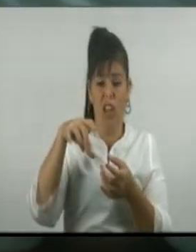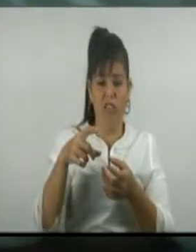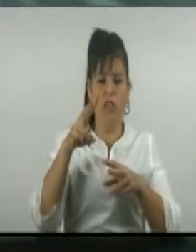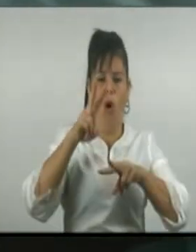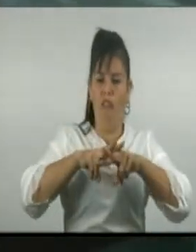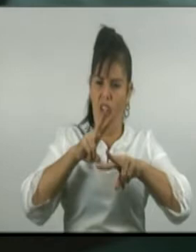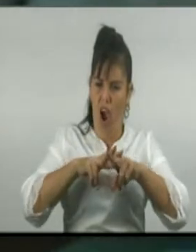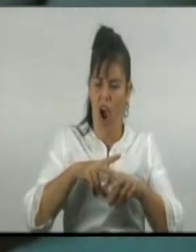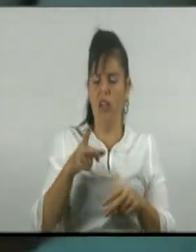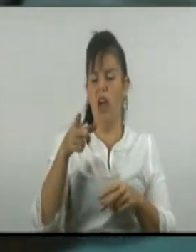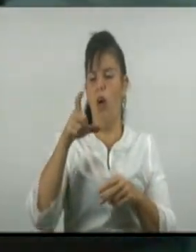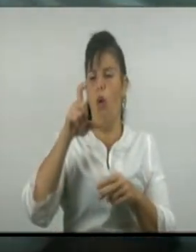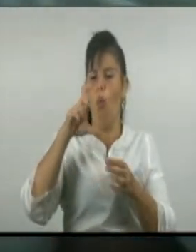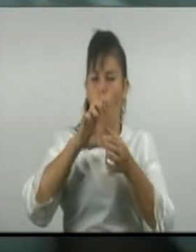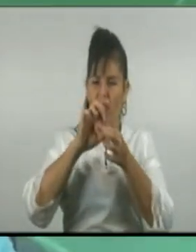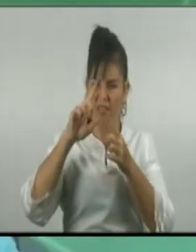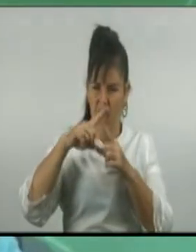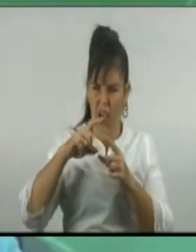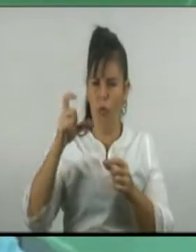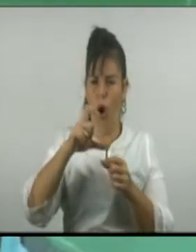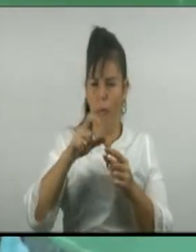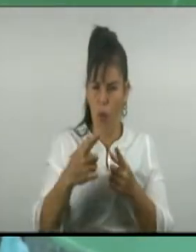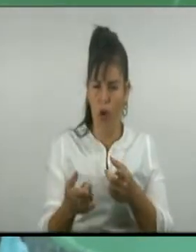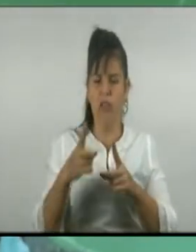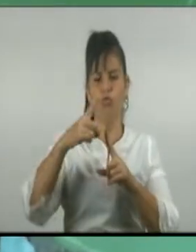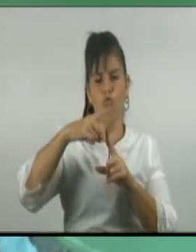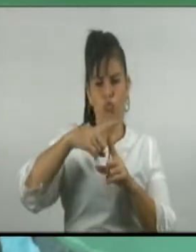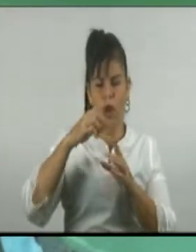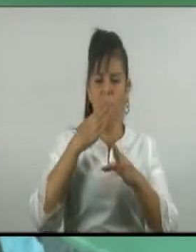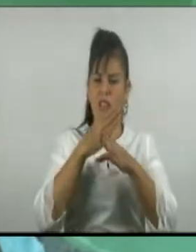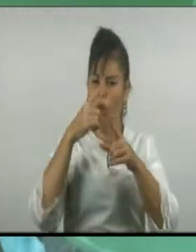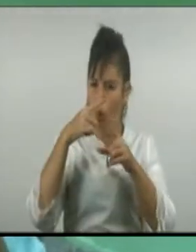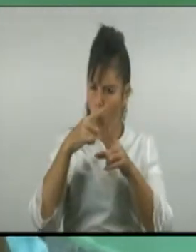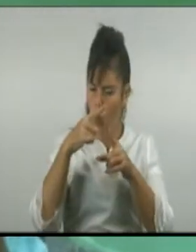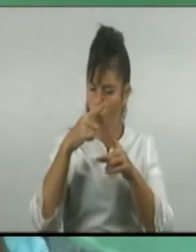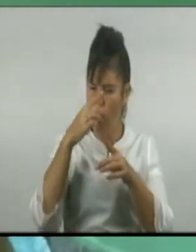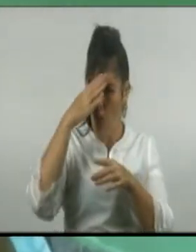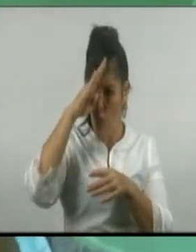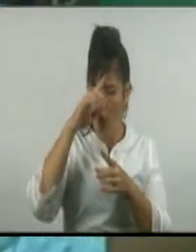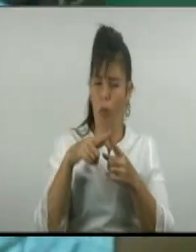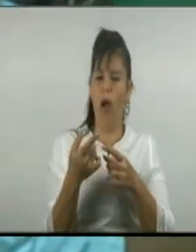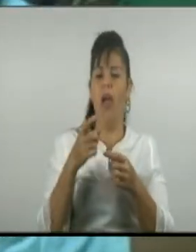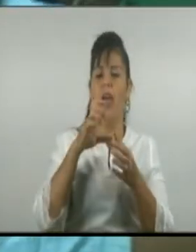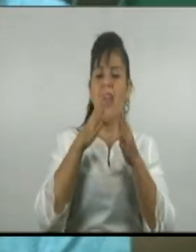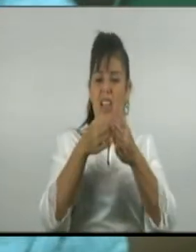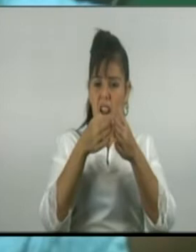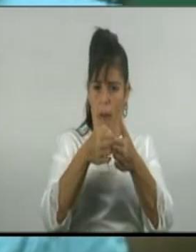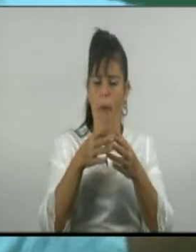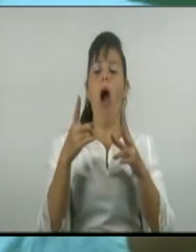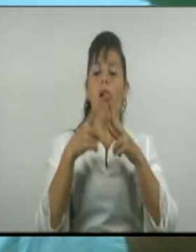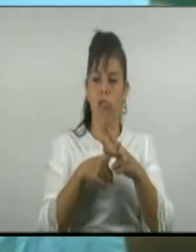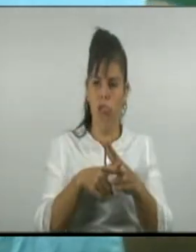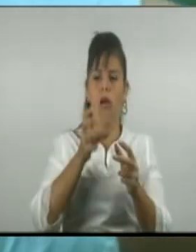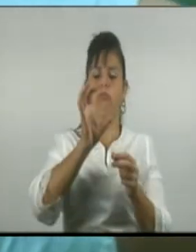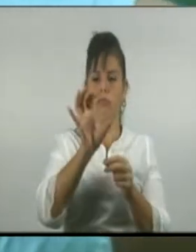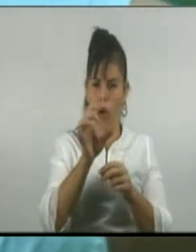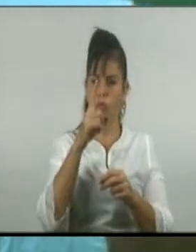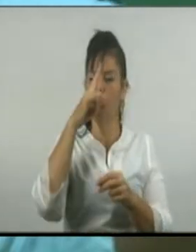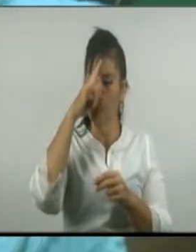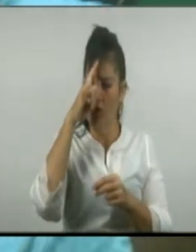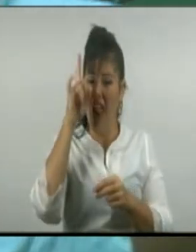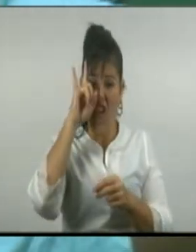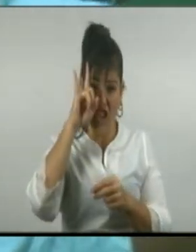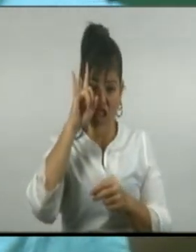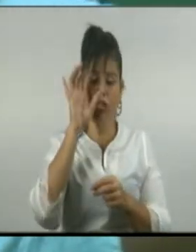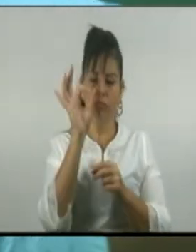camagüey guantánamo holguín las tunas santiago de cuba y granma existen estos bancos a partir de la